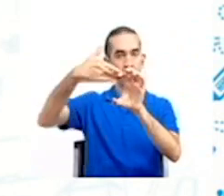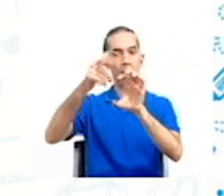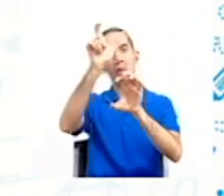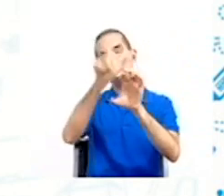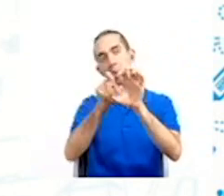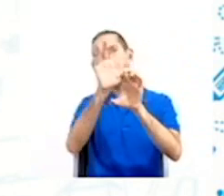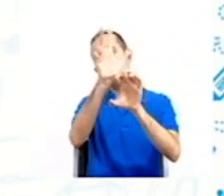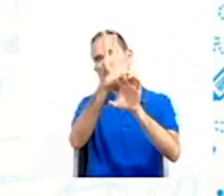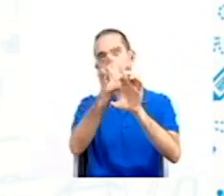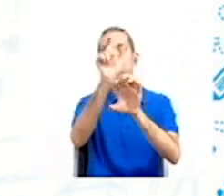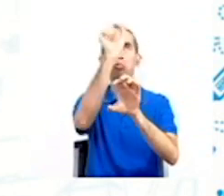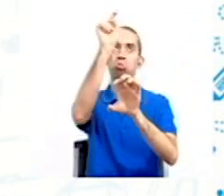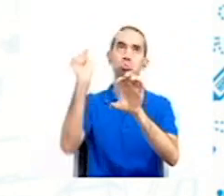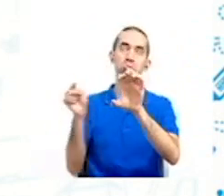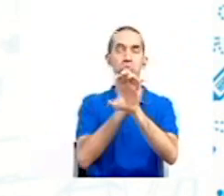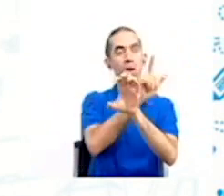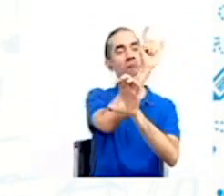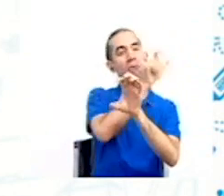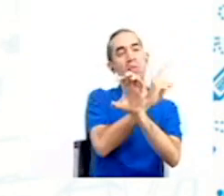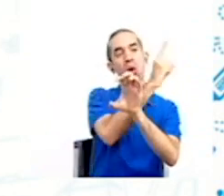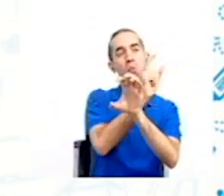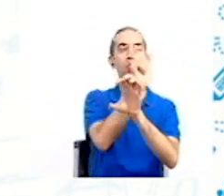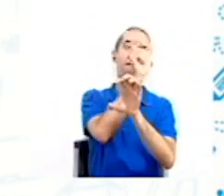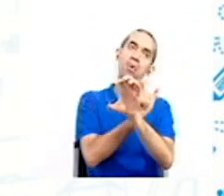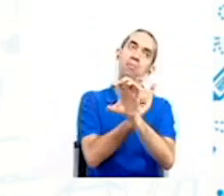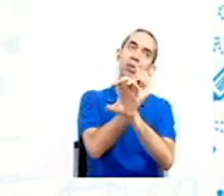ser con átomos de la familia 1 o familia 7.